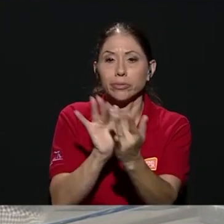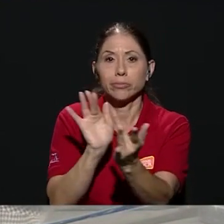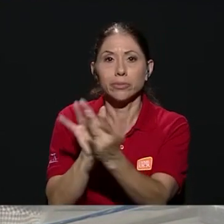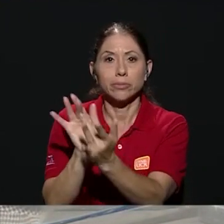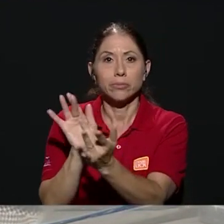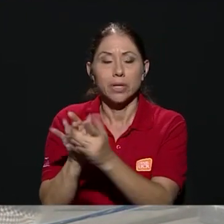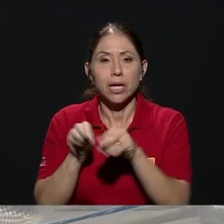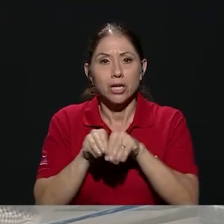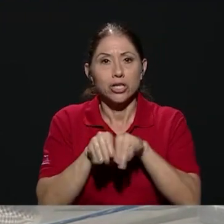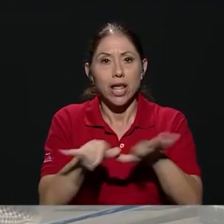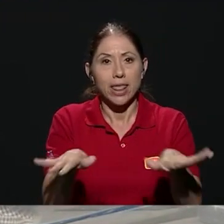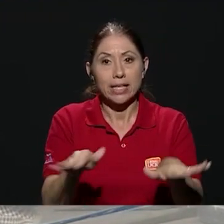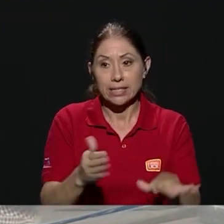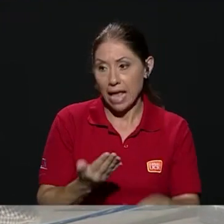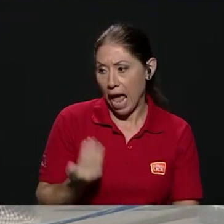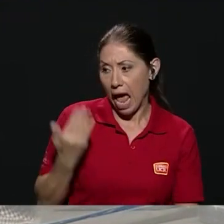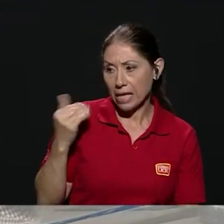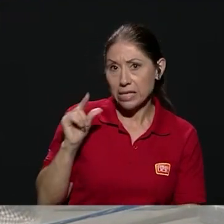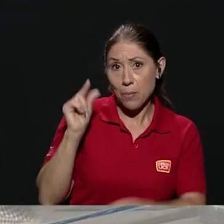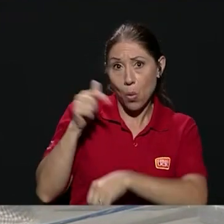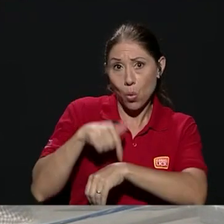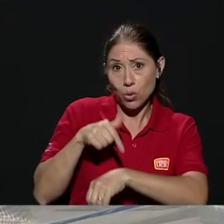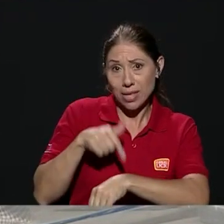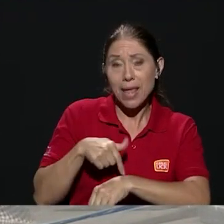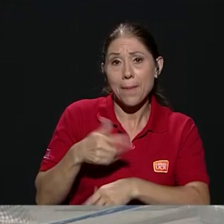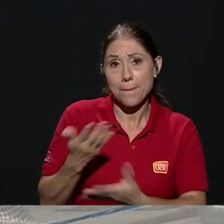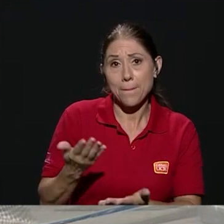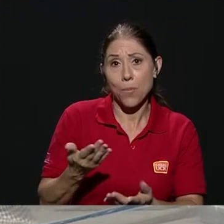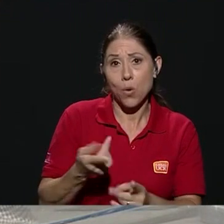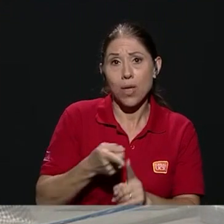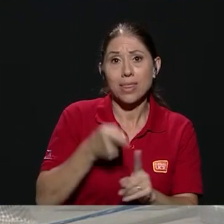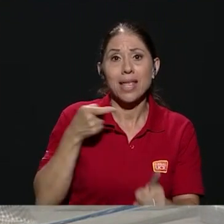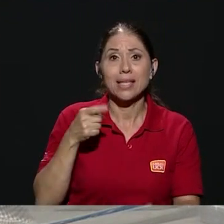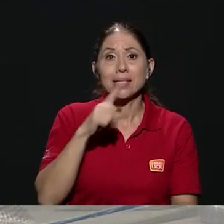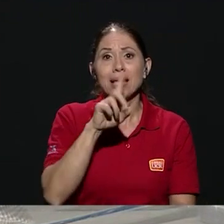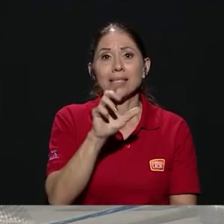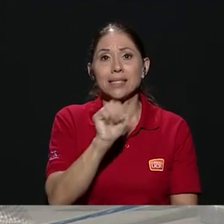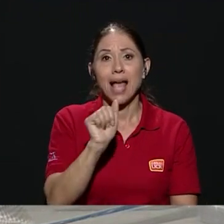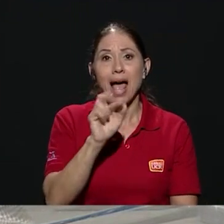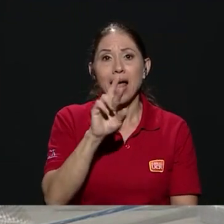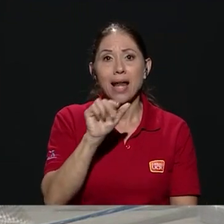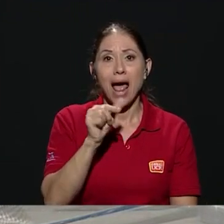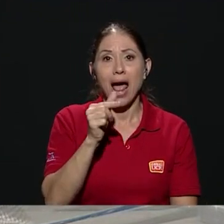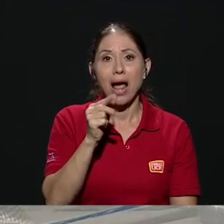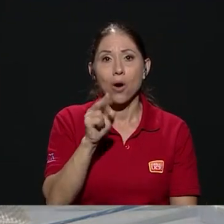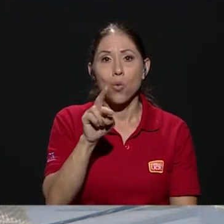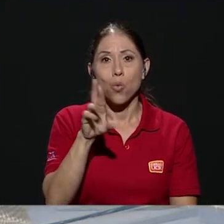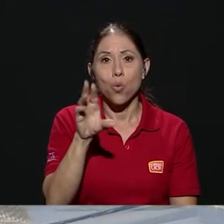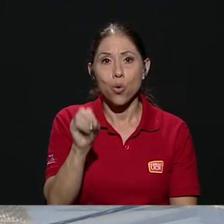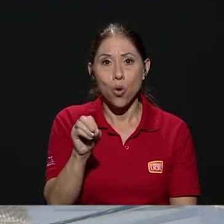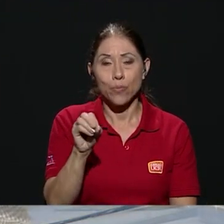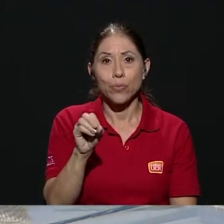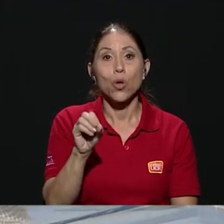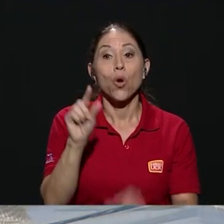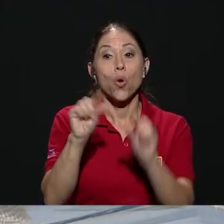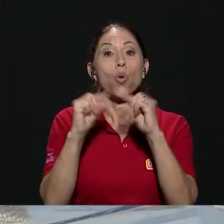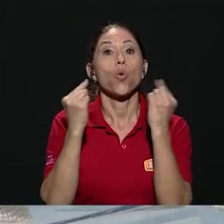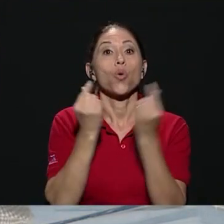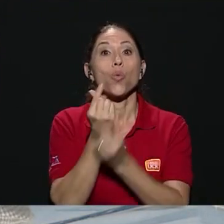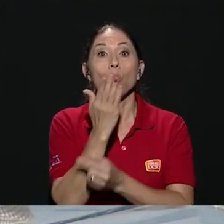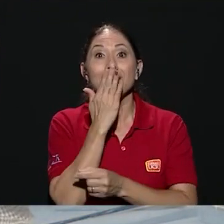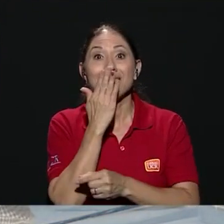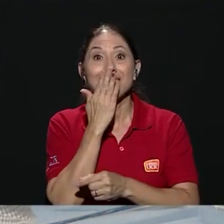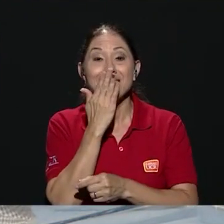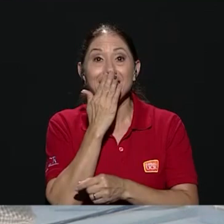por ejemplo, ahora hace poco estuvieron visitándonos de Saraguro un grupo indígena de La Loja